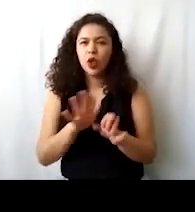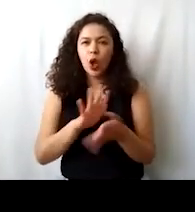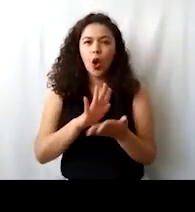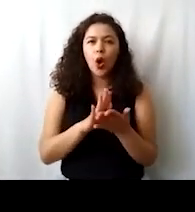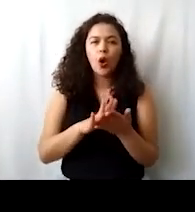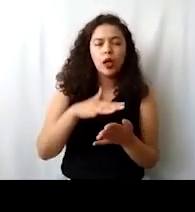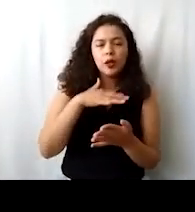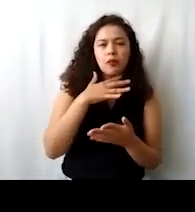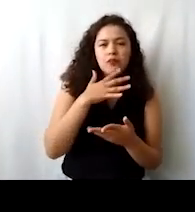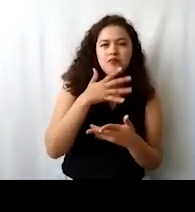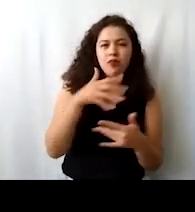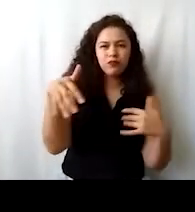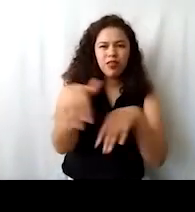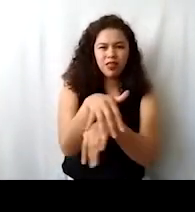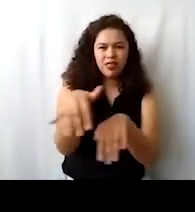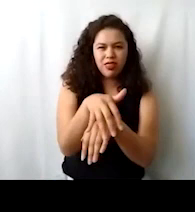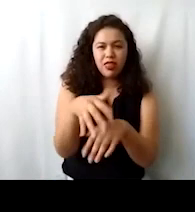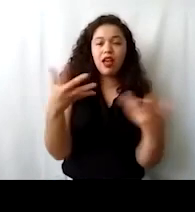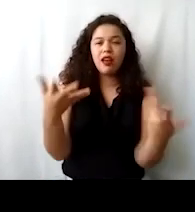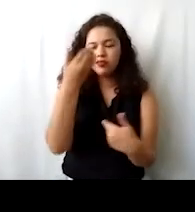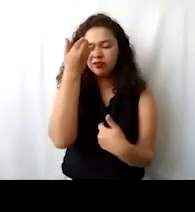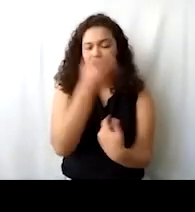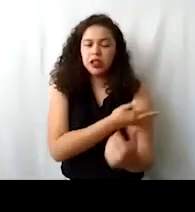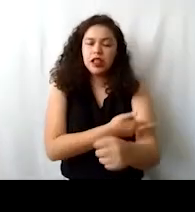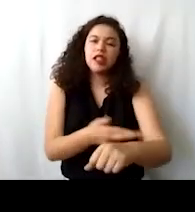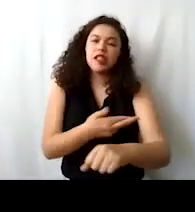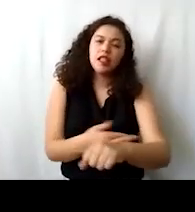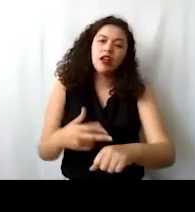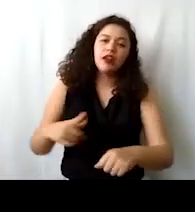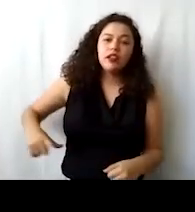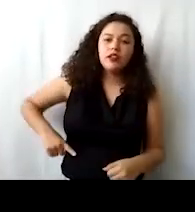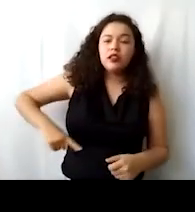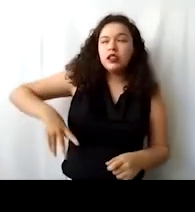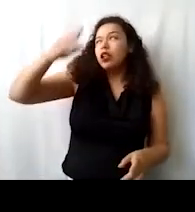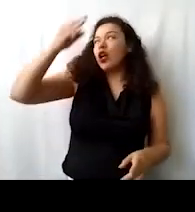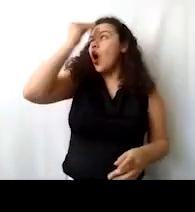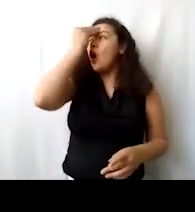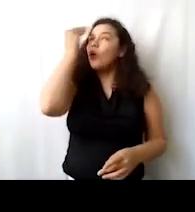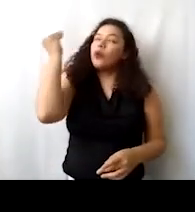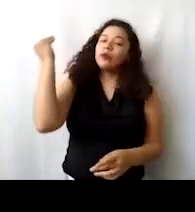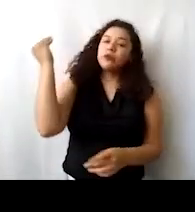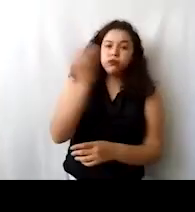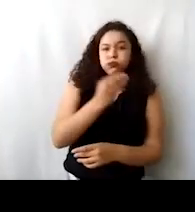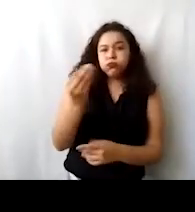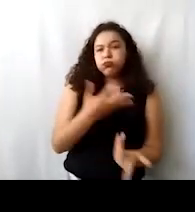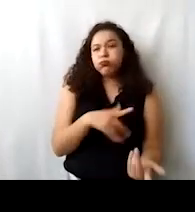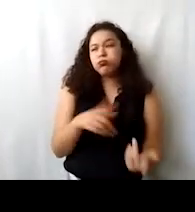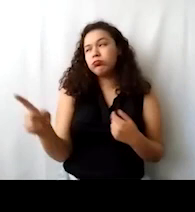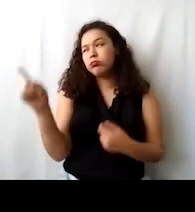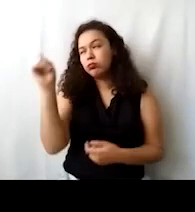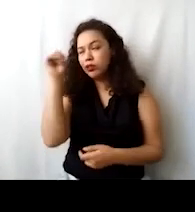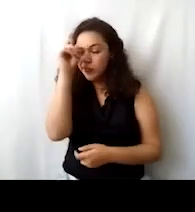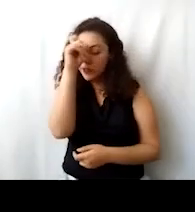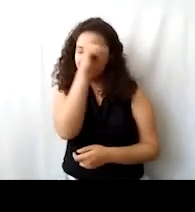Porque sabemos que a veces los trámites burocráticos pues, resultan ser una pesadilla, ¿no? Y batallamos muchos para obtener